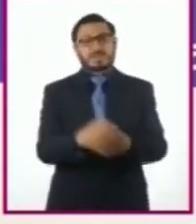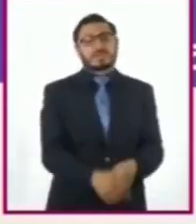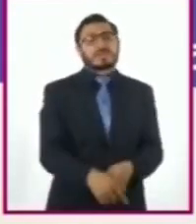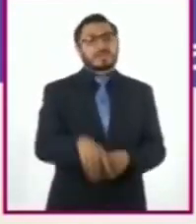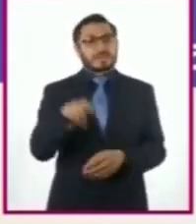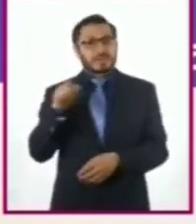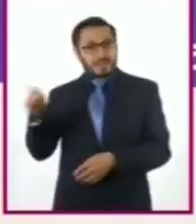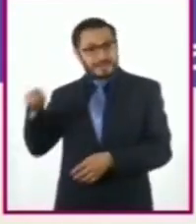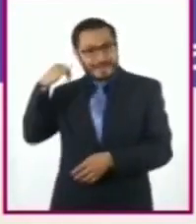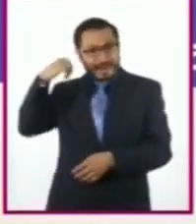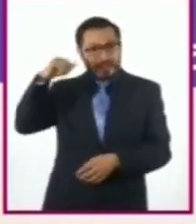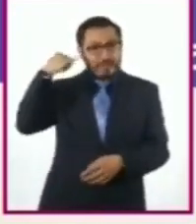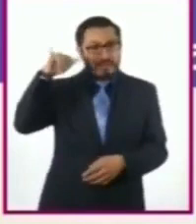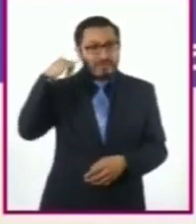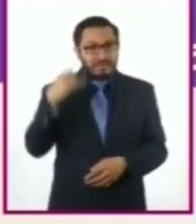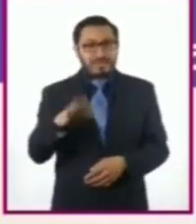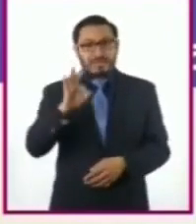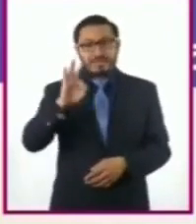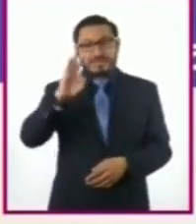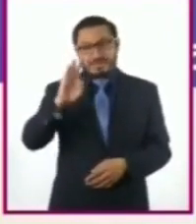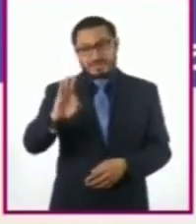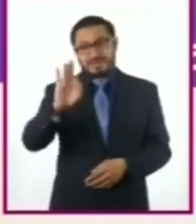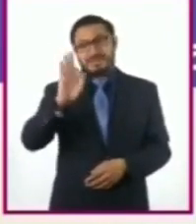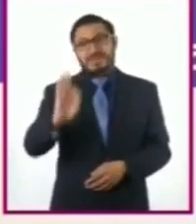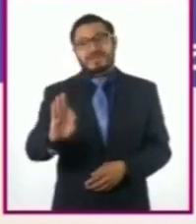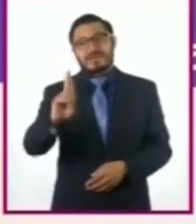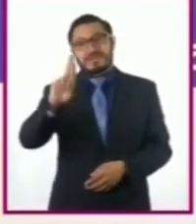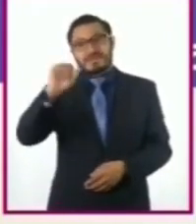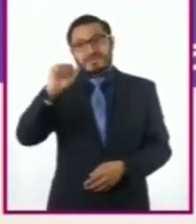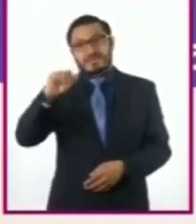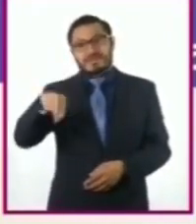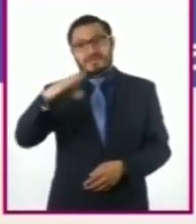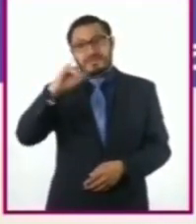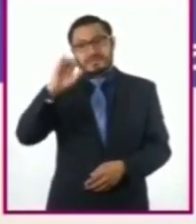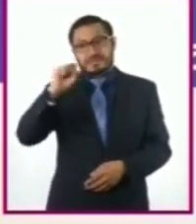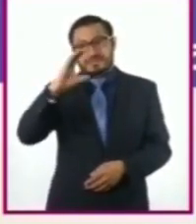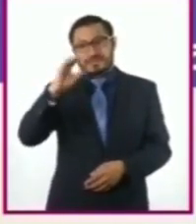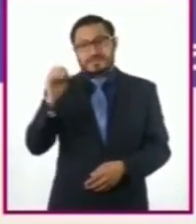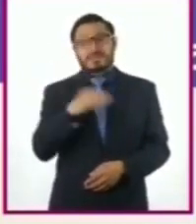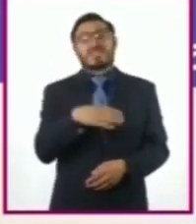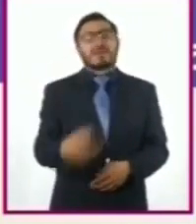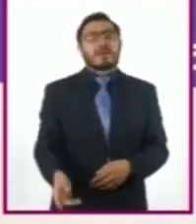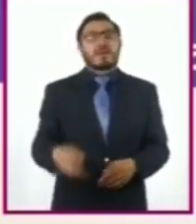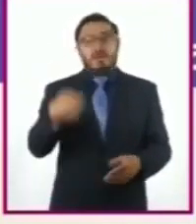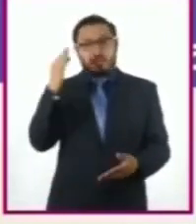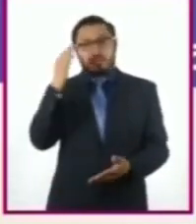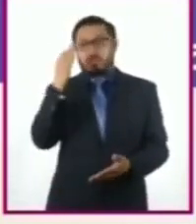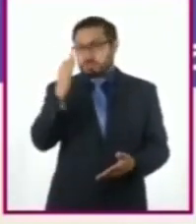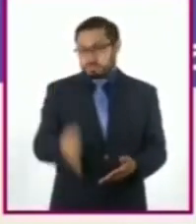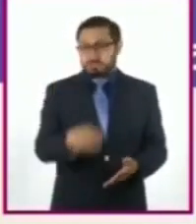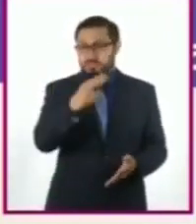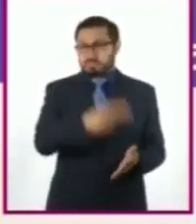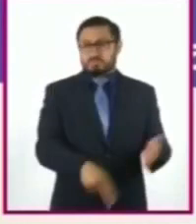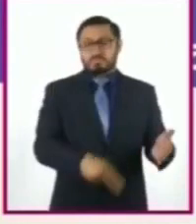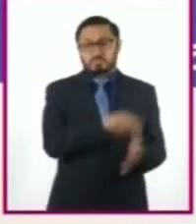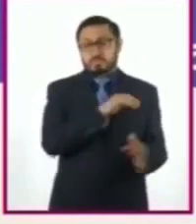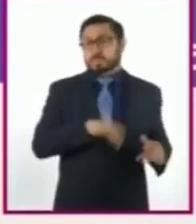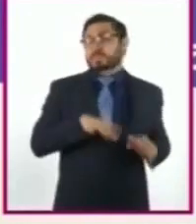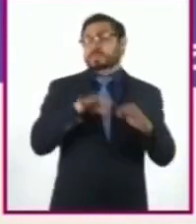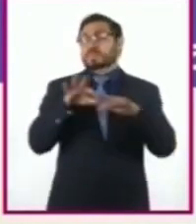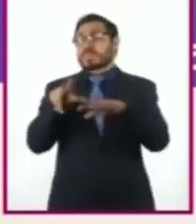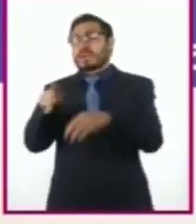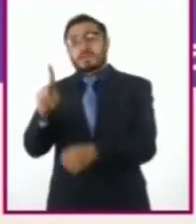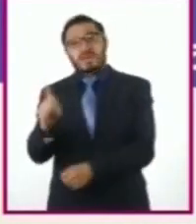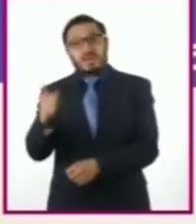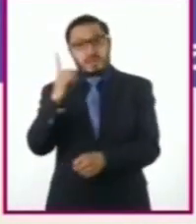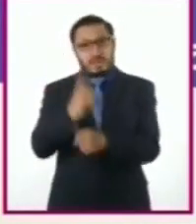Yucatán, Francisco de Montejo consiguió la autorización para conquistarla, aunque en su primer intento,